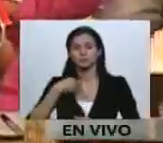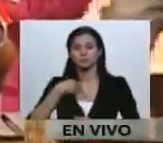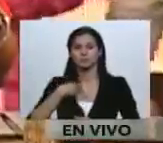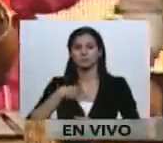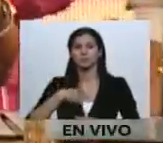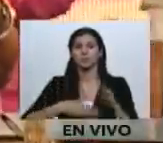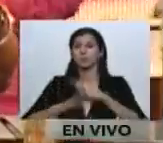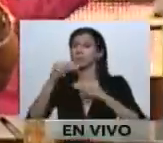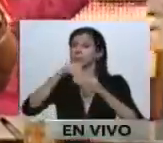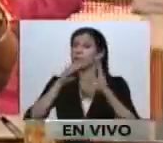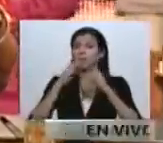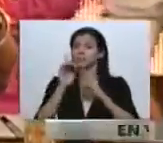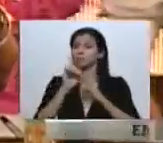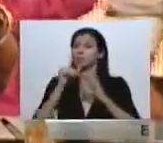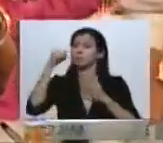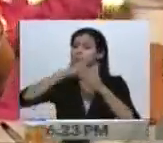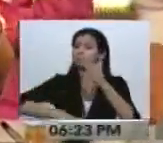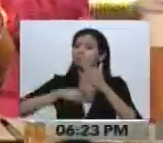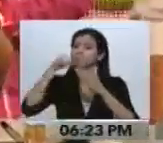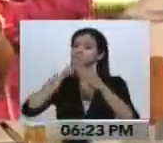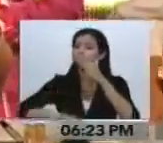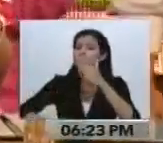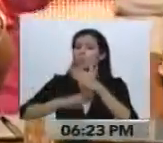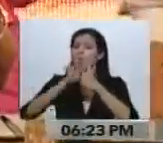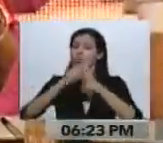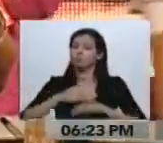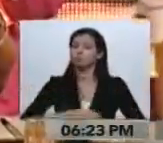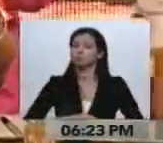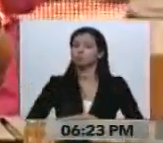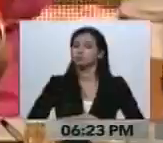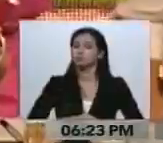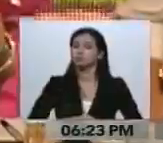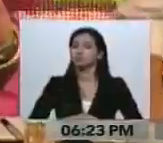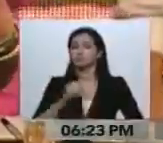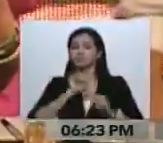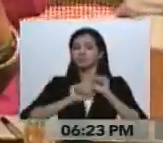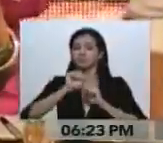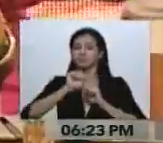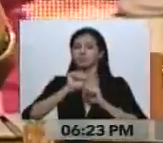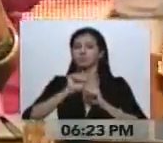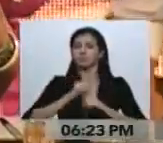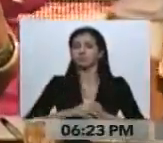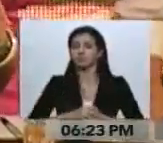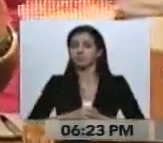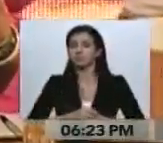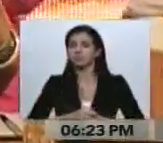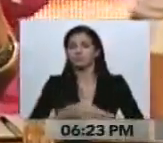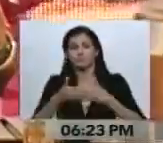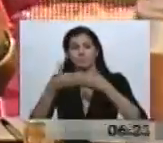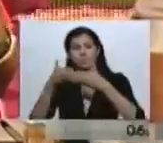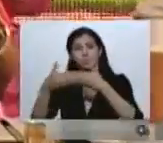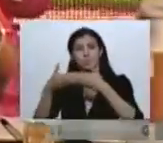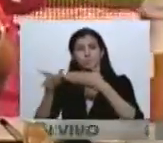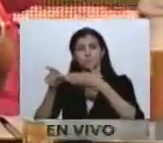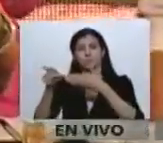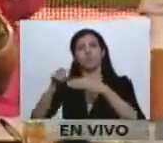al combate me voy. Voy a defender la puerta del de valle